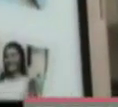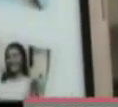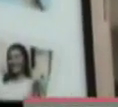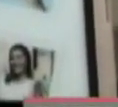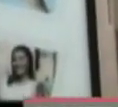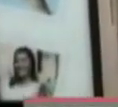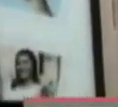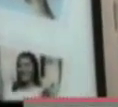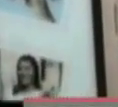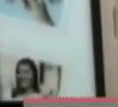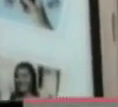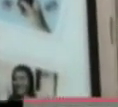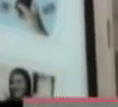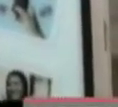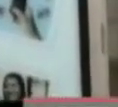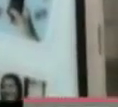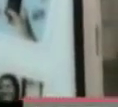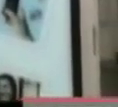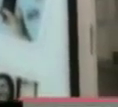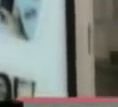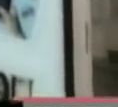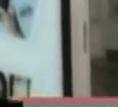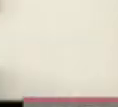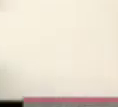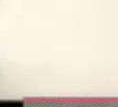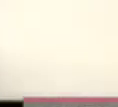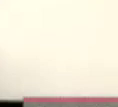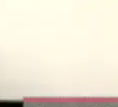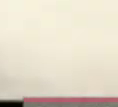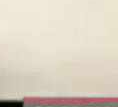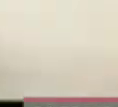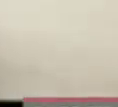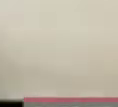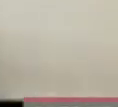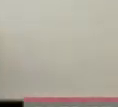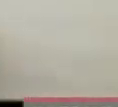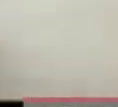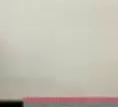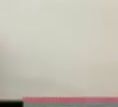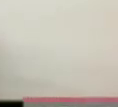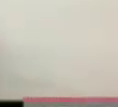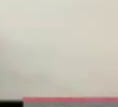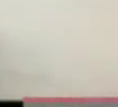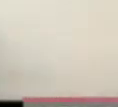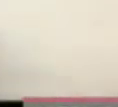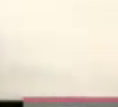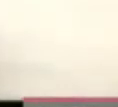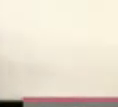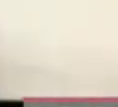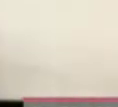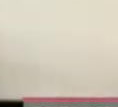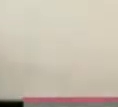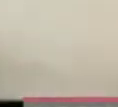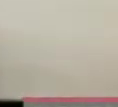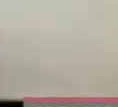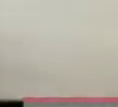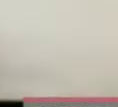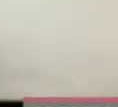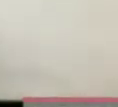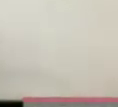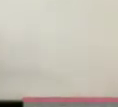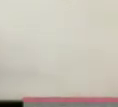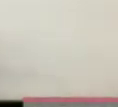Tesoro, tenemos la participación del SAREN con el registro principal, registro mercantil, notaría